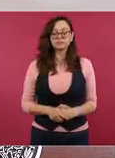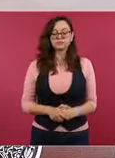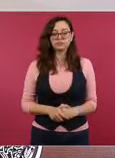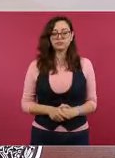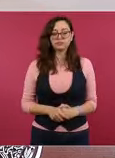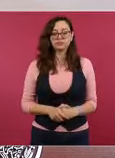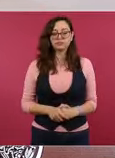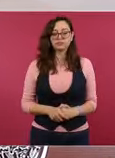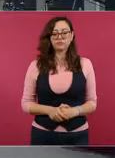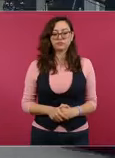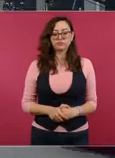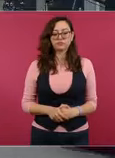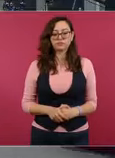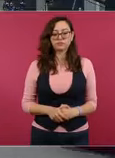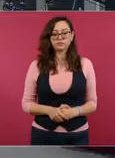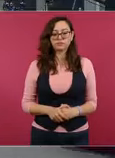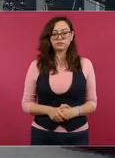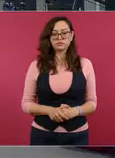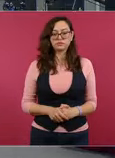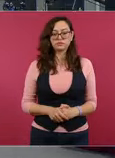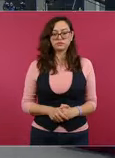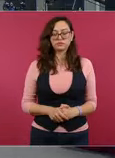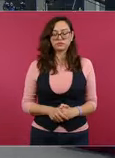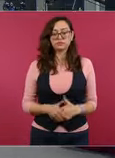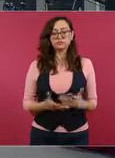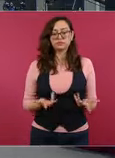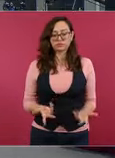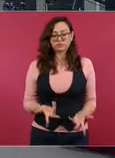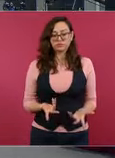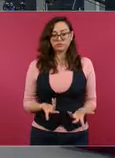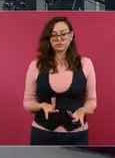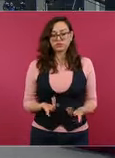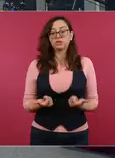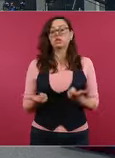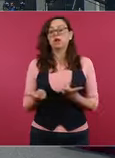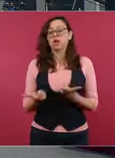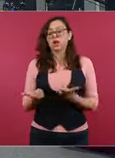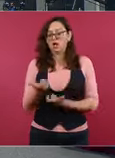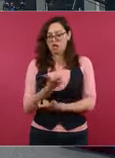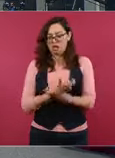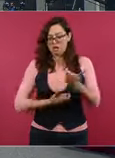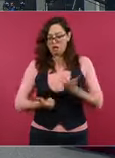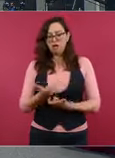Es cómo mantener la integración económica,